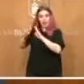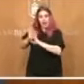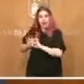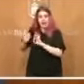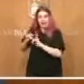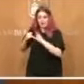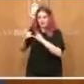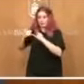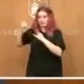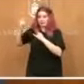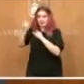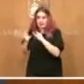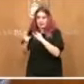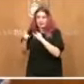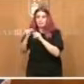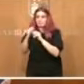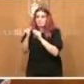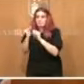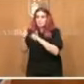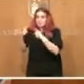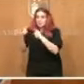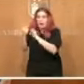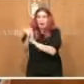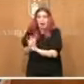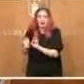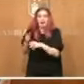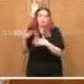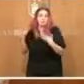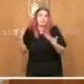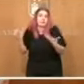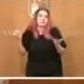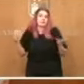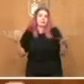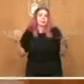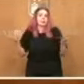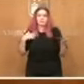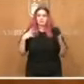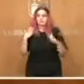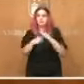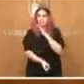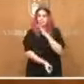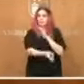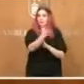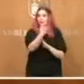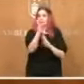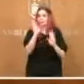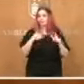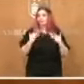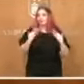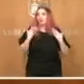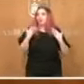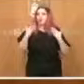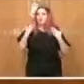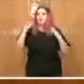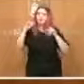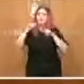ni grietas ni fisuras. Bien, entonces viene el metro y de pronto hay